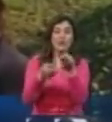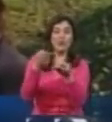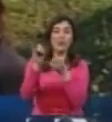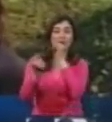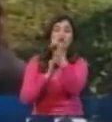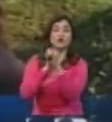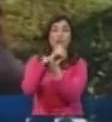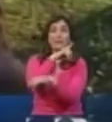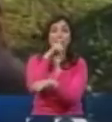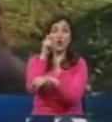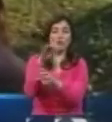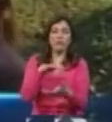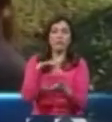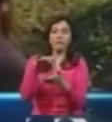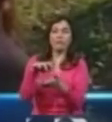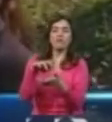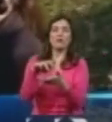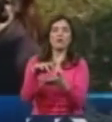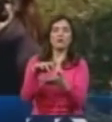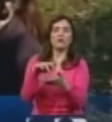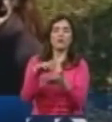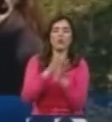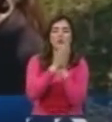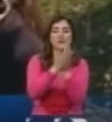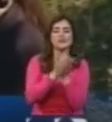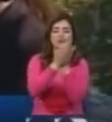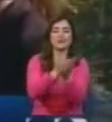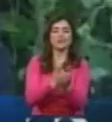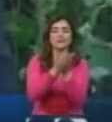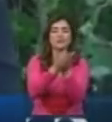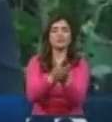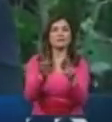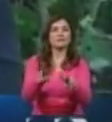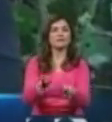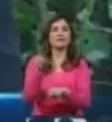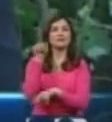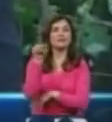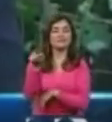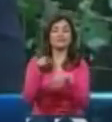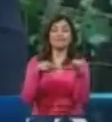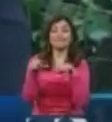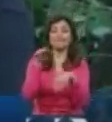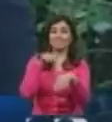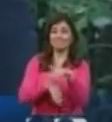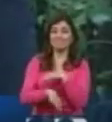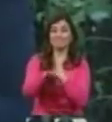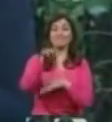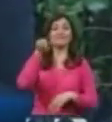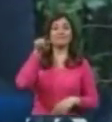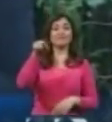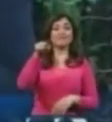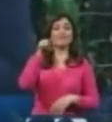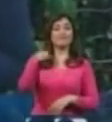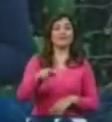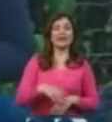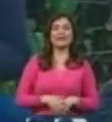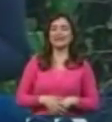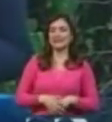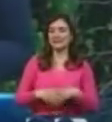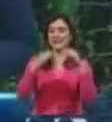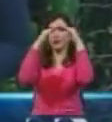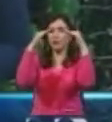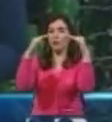internacional de drogas en la modalidad tráfico marítimo mediante lanchas Go Fast. Y fue justamente aquí, al interior de esta caleta adecuada en